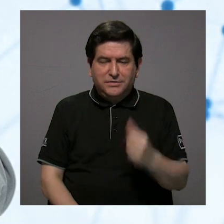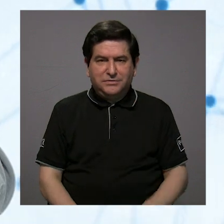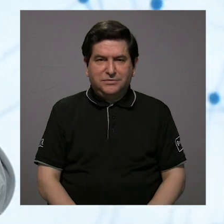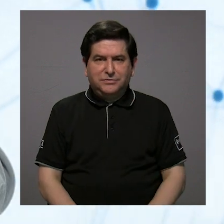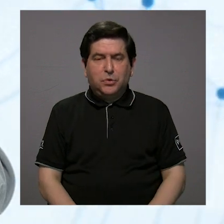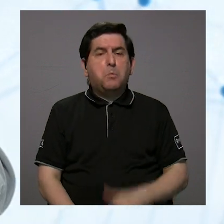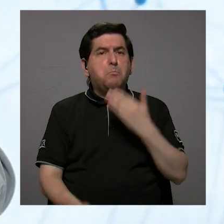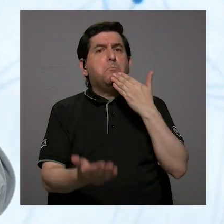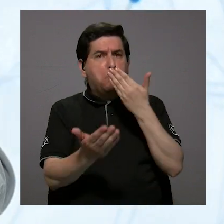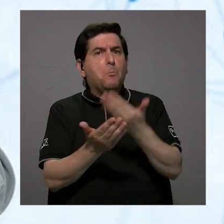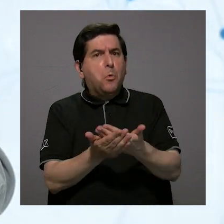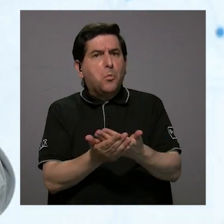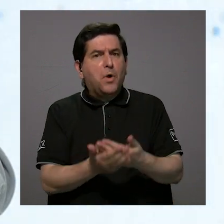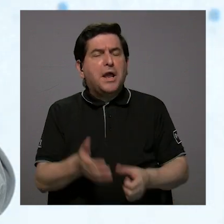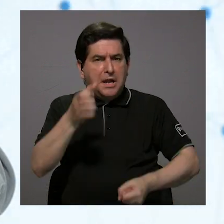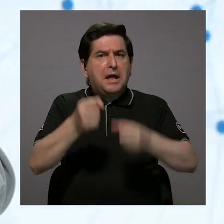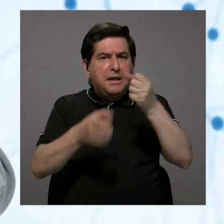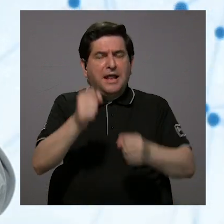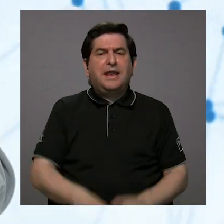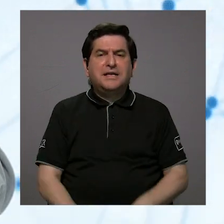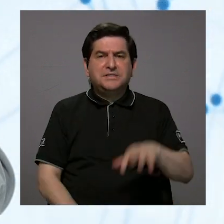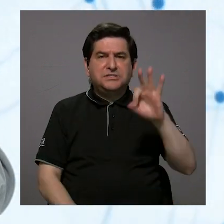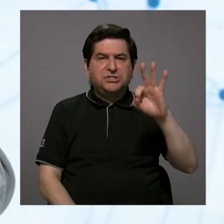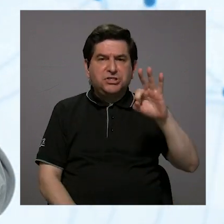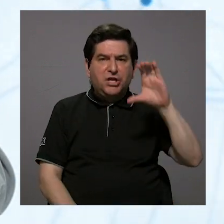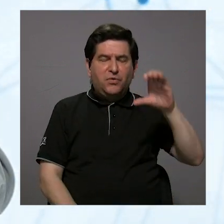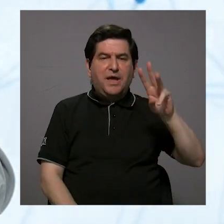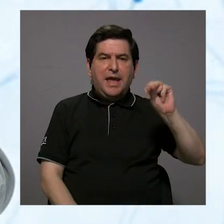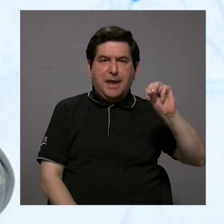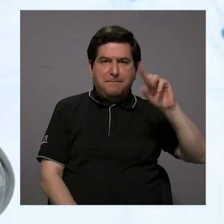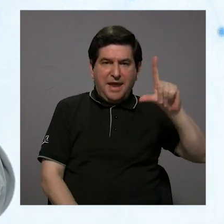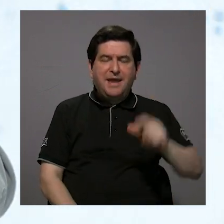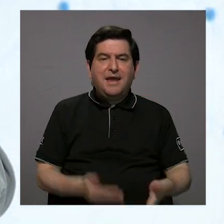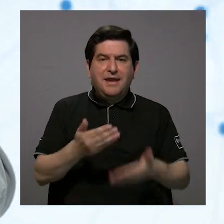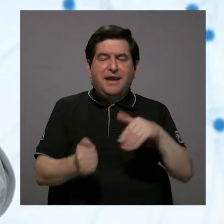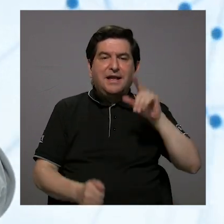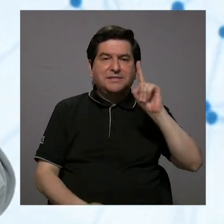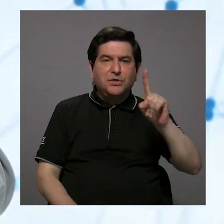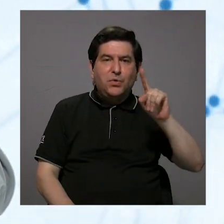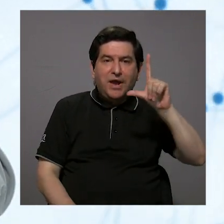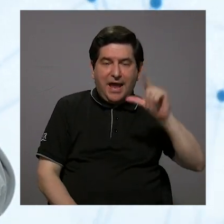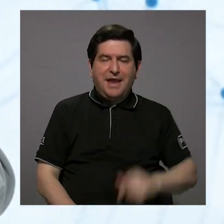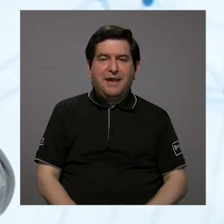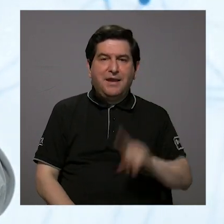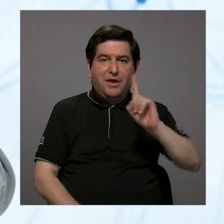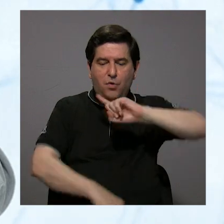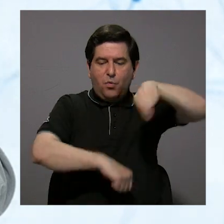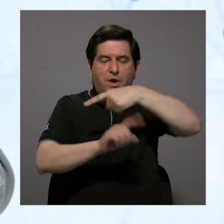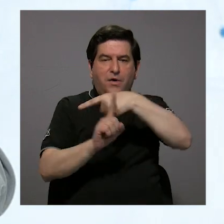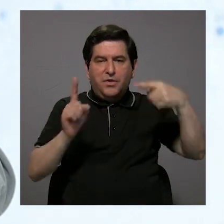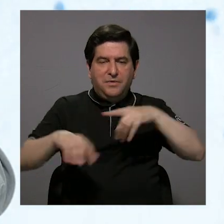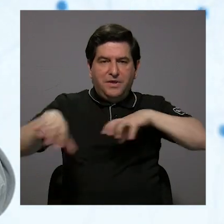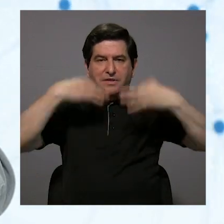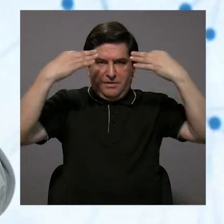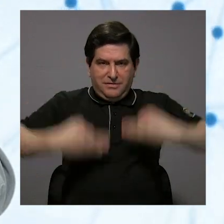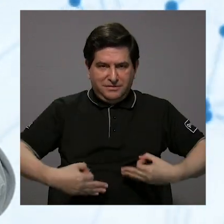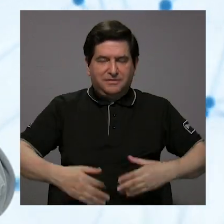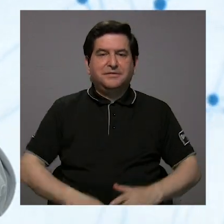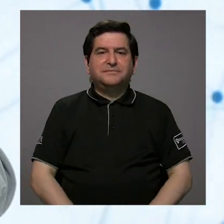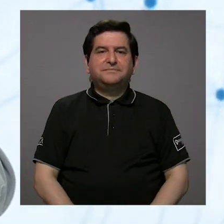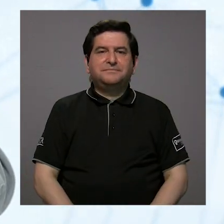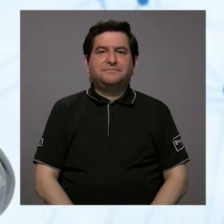voluntaria fue muy buena con la leche. Fueron 900 mililitros, casi 1 litro, en hora y media de